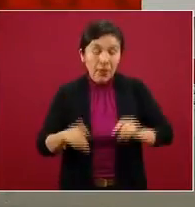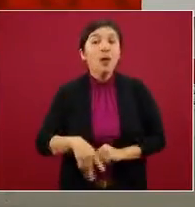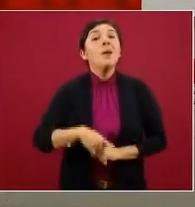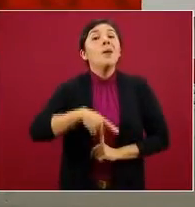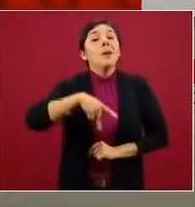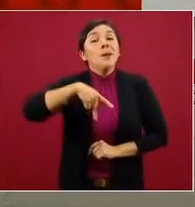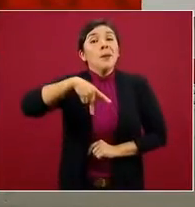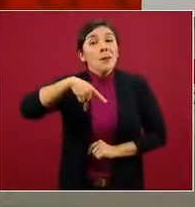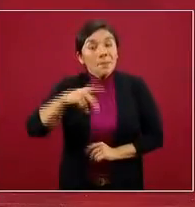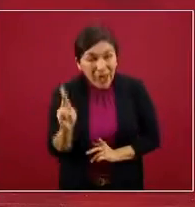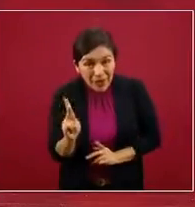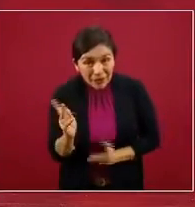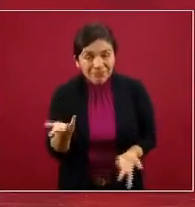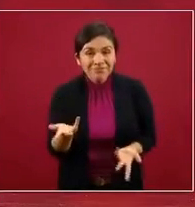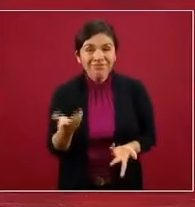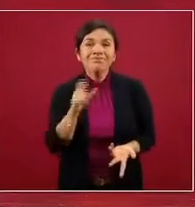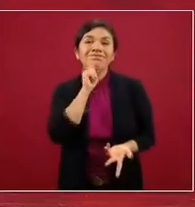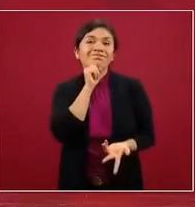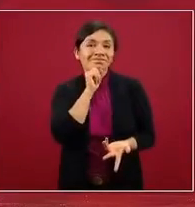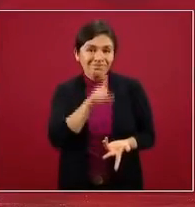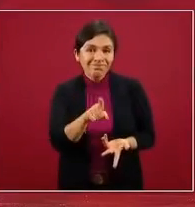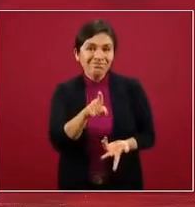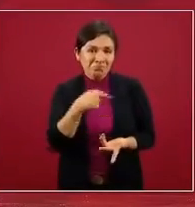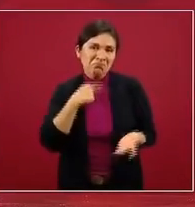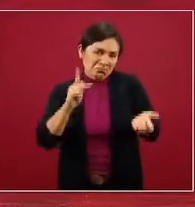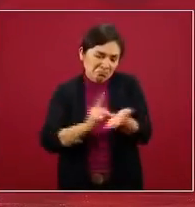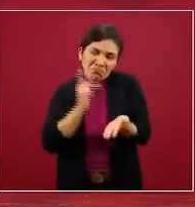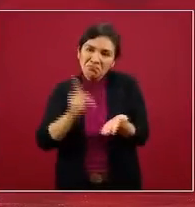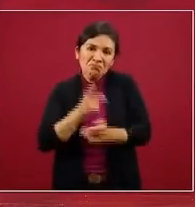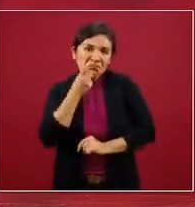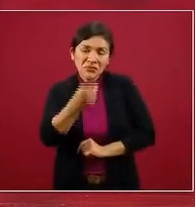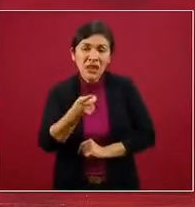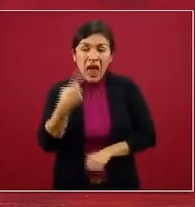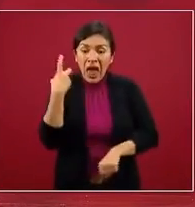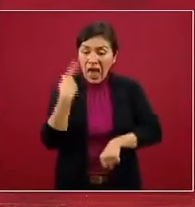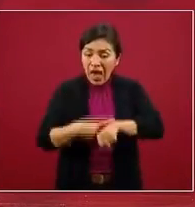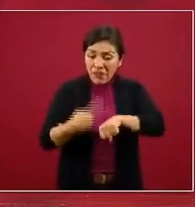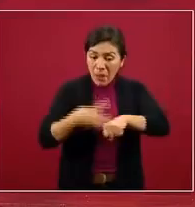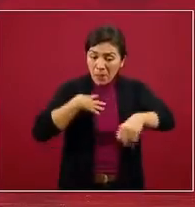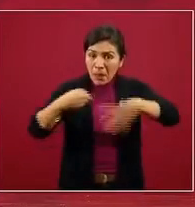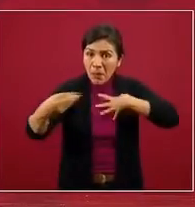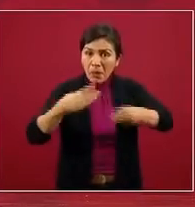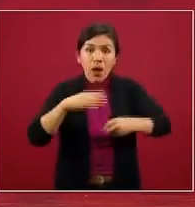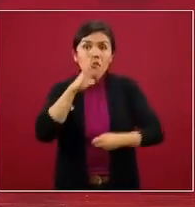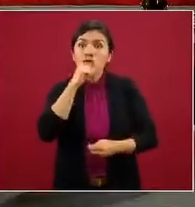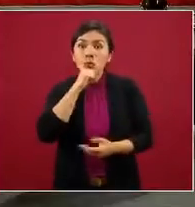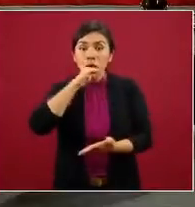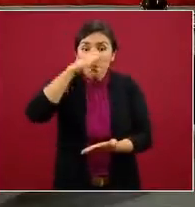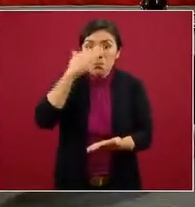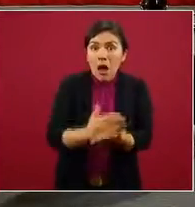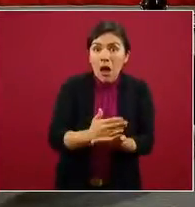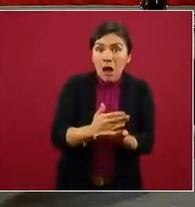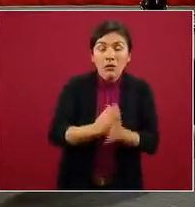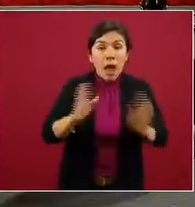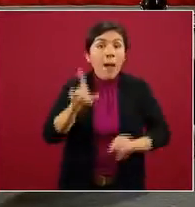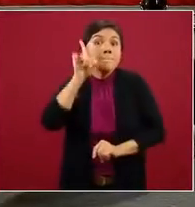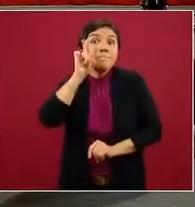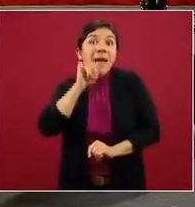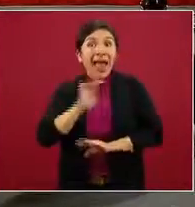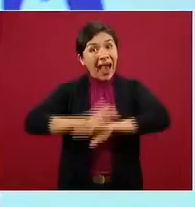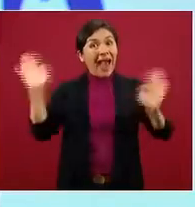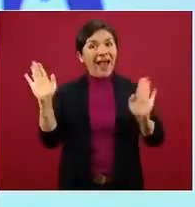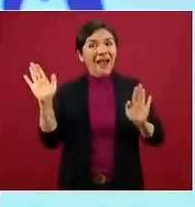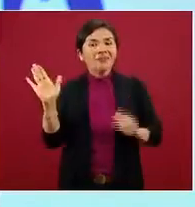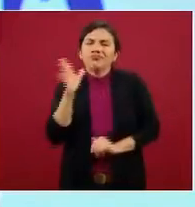Sin embargo, como también hemos dicho, las epidemias no se pueden parar de un día a otro.